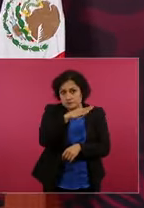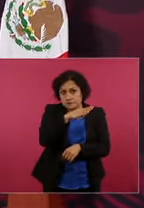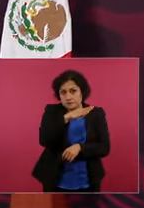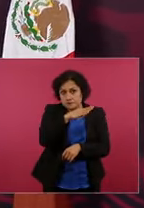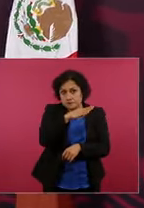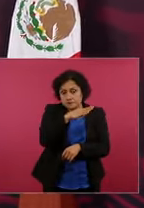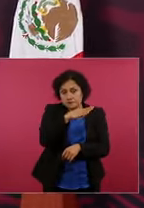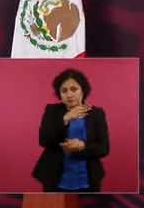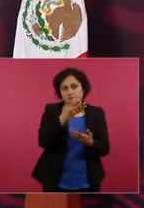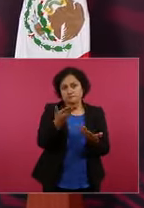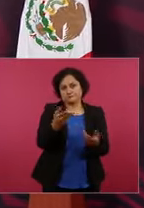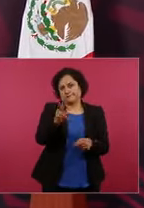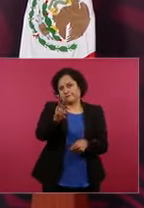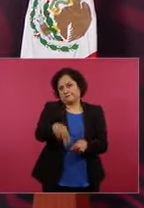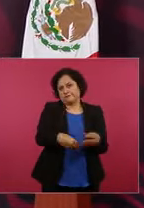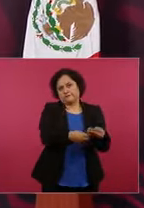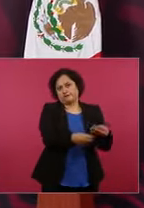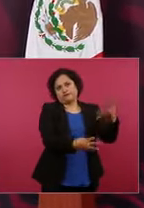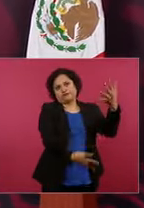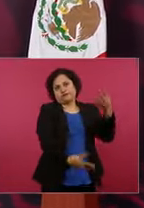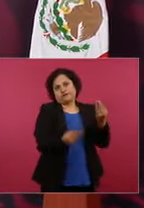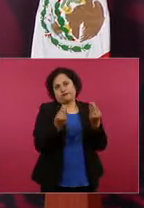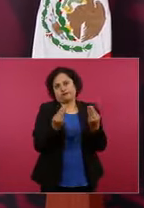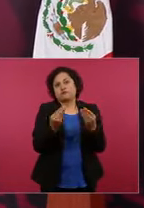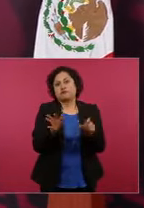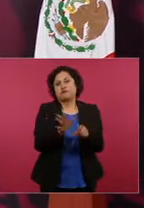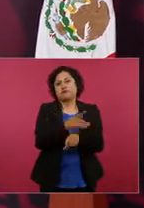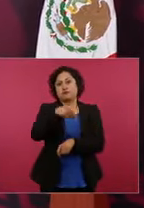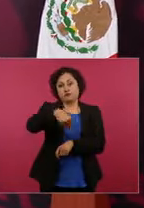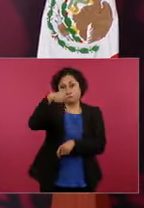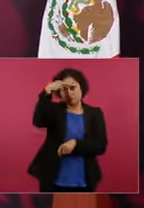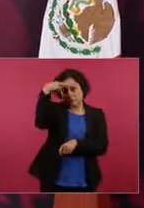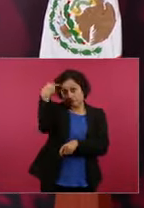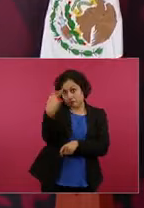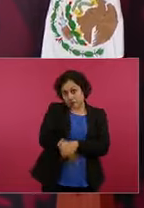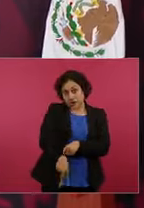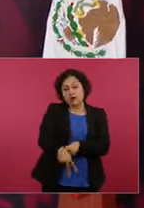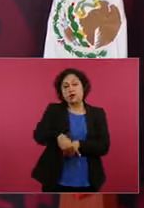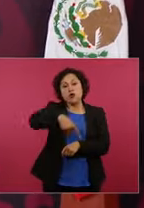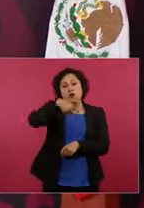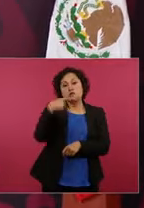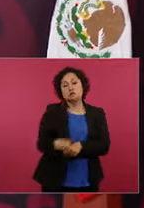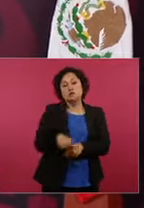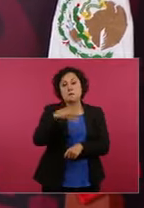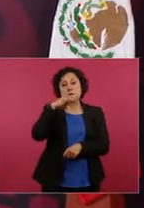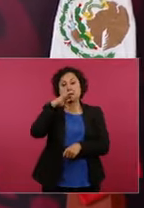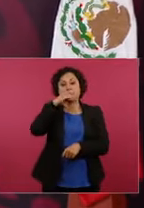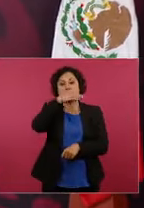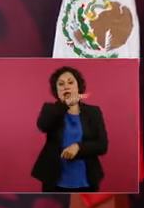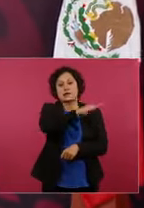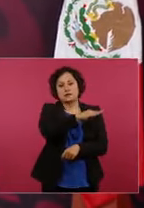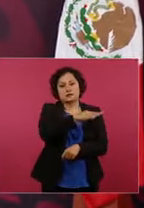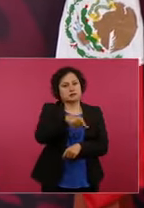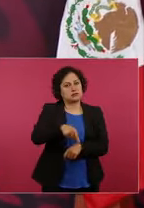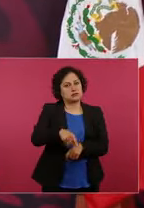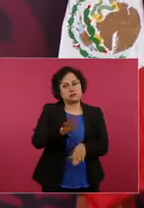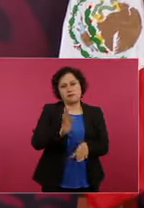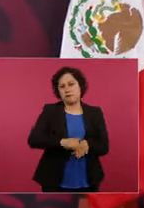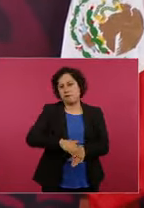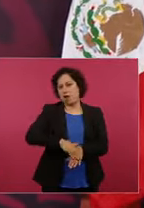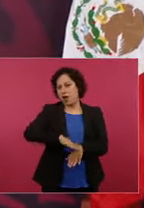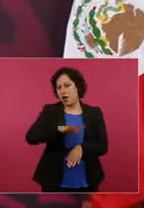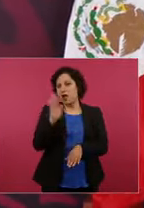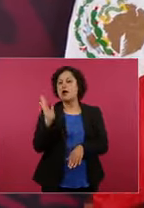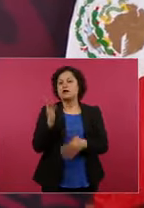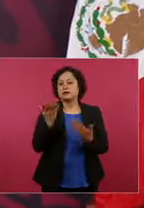base de nuestra alimentación. Sin maíz no hay país. Es una